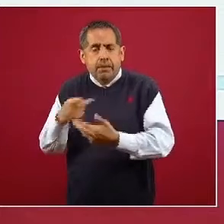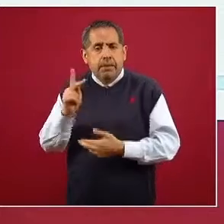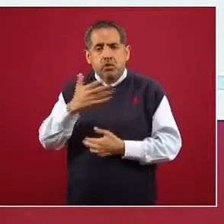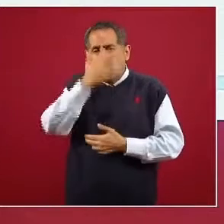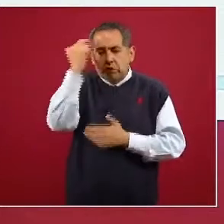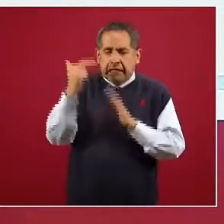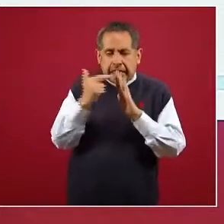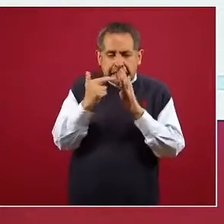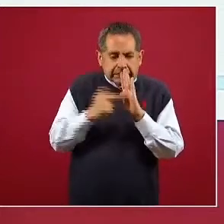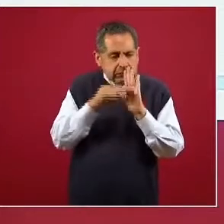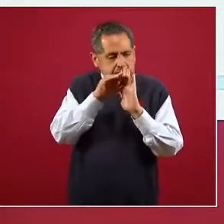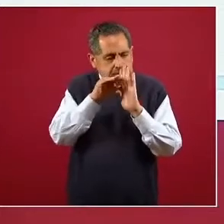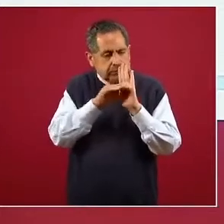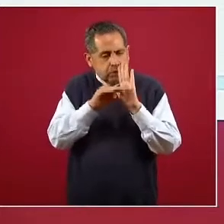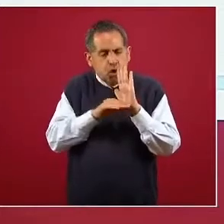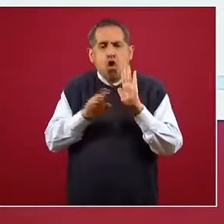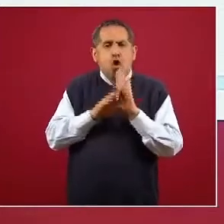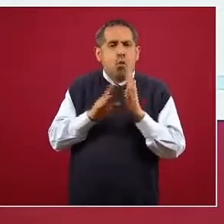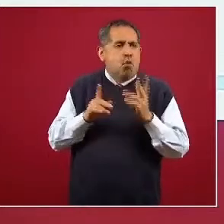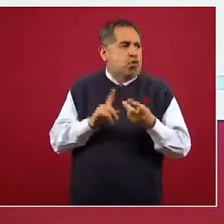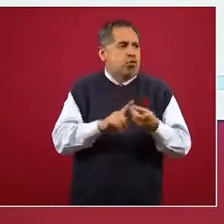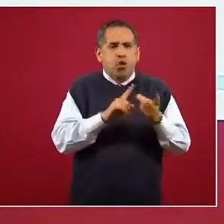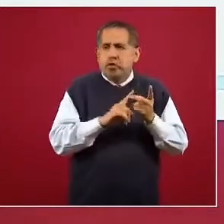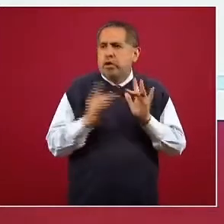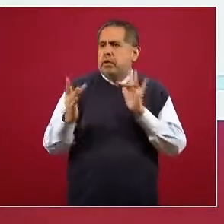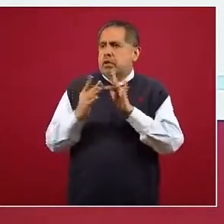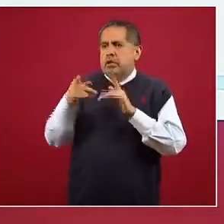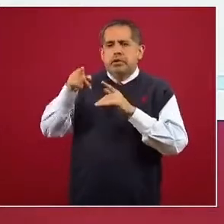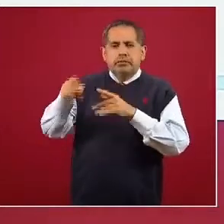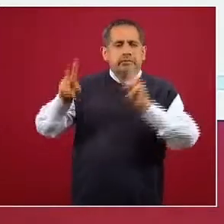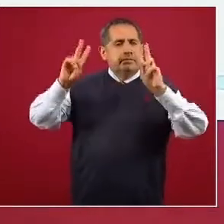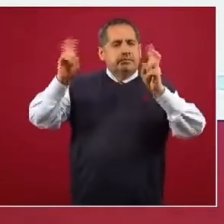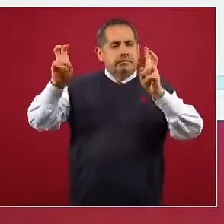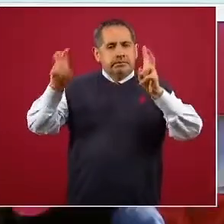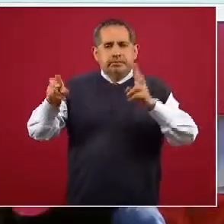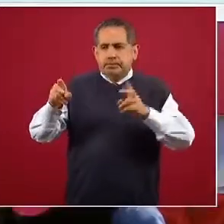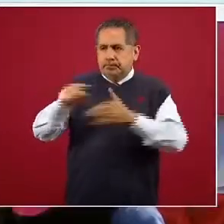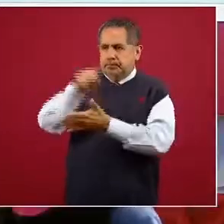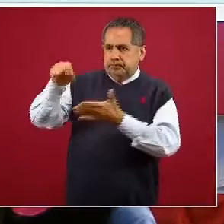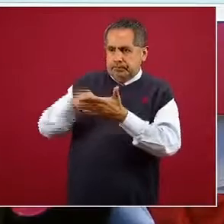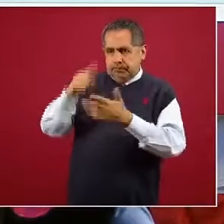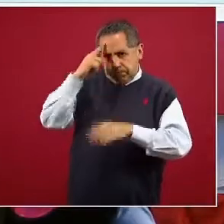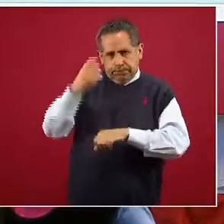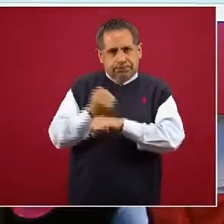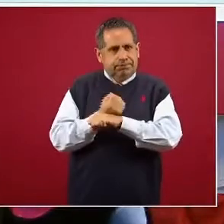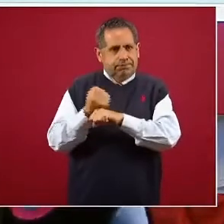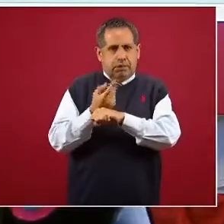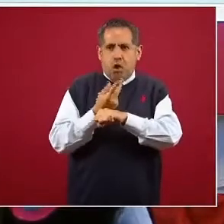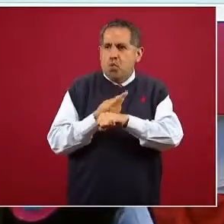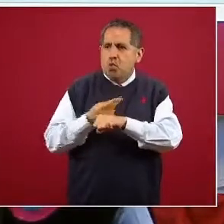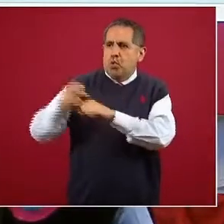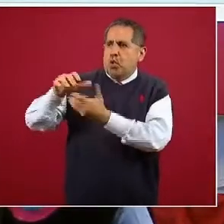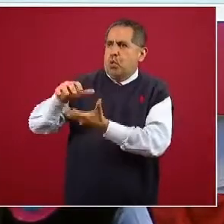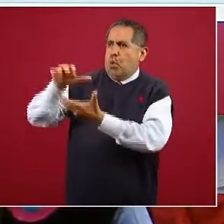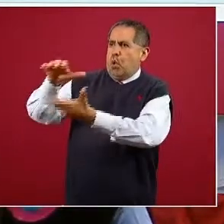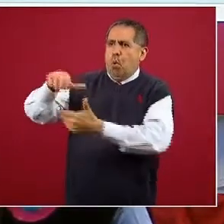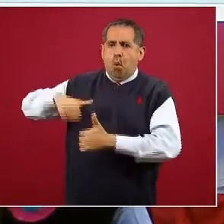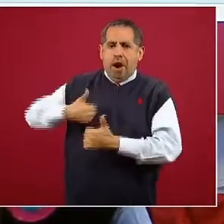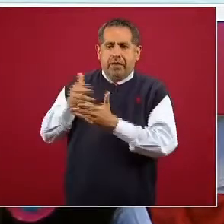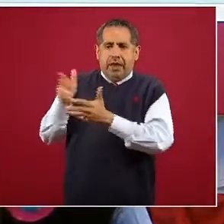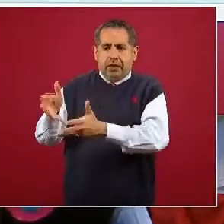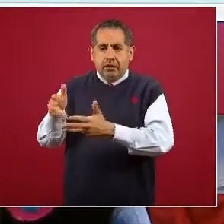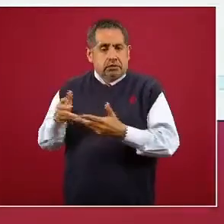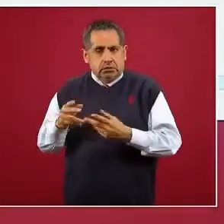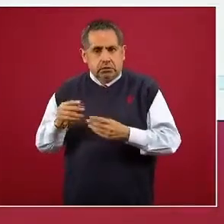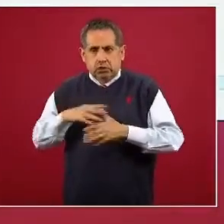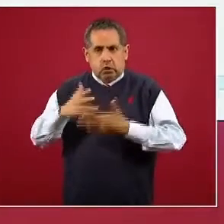los requisitos para poderse acercar a un banco de sangre y generar donación voluntaria y altruista. Tengamos otro